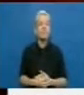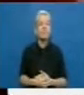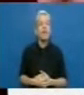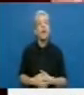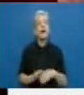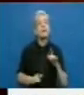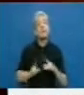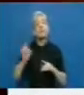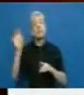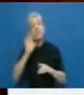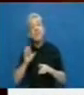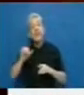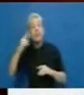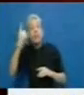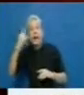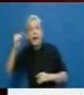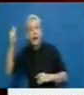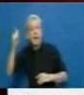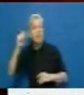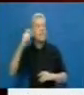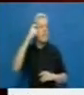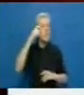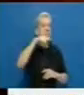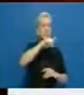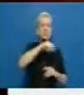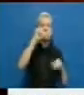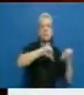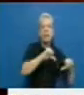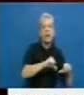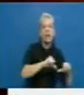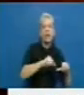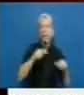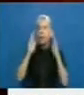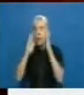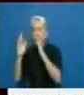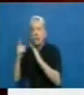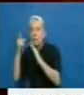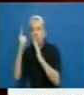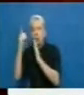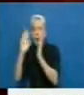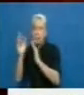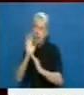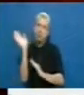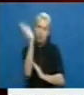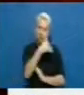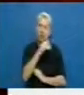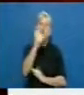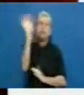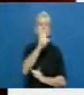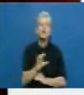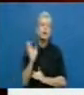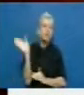uno y el resto pierde 10. Y él está mirando solamente el uno, digamos, ¿no? Y yo creo que el país tiene que